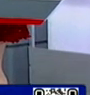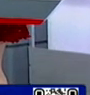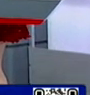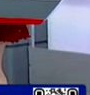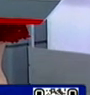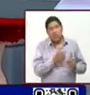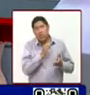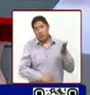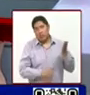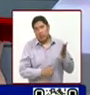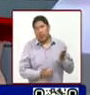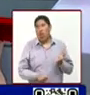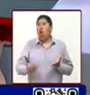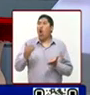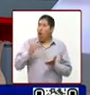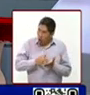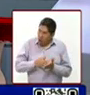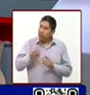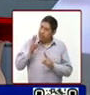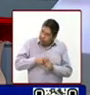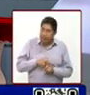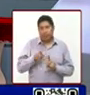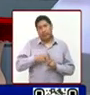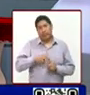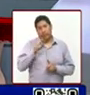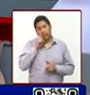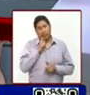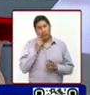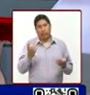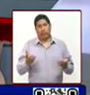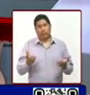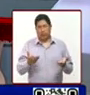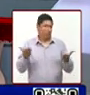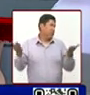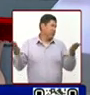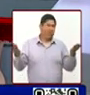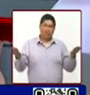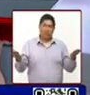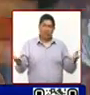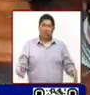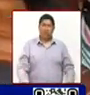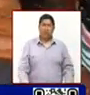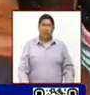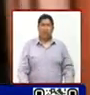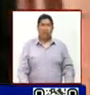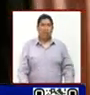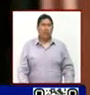y nuevamente la dejaron. Tenemos que enfocarnos un poco más en esta historia.